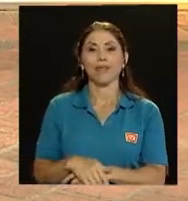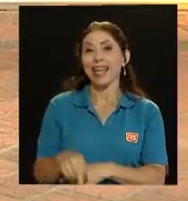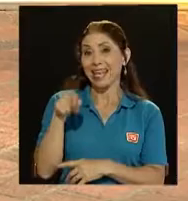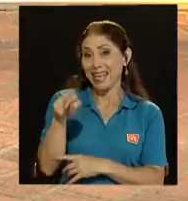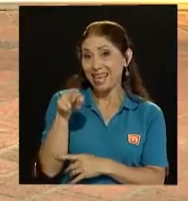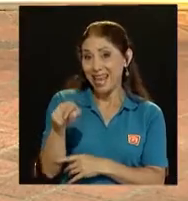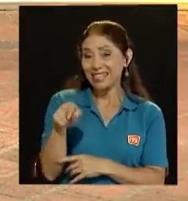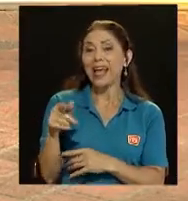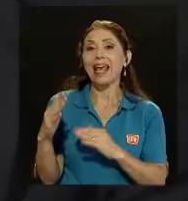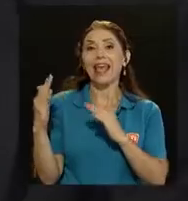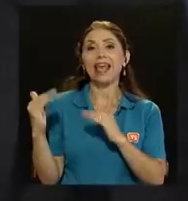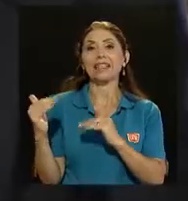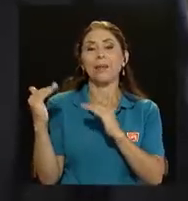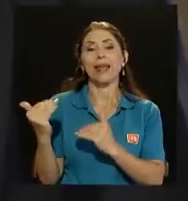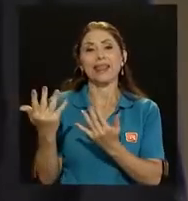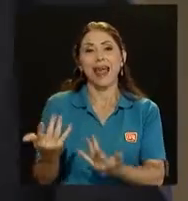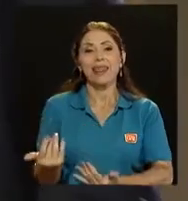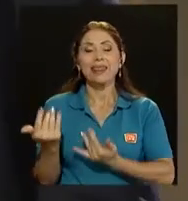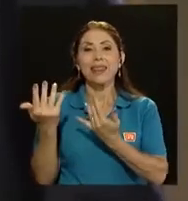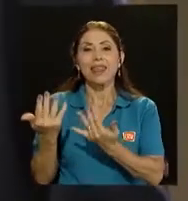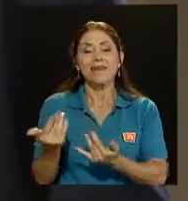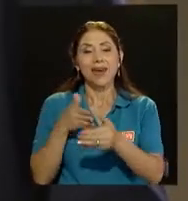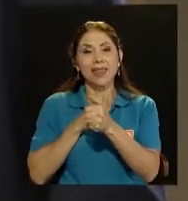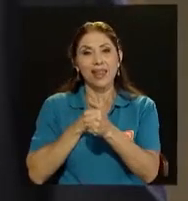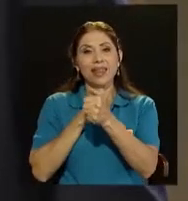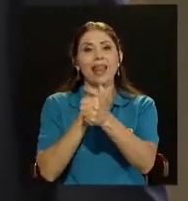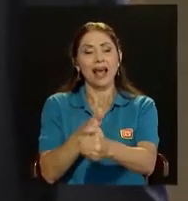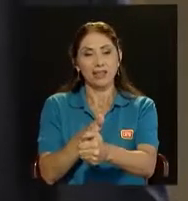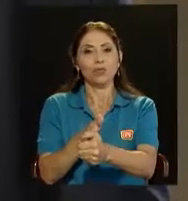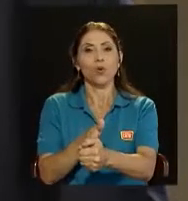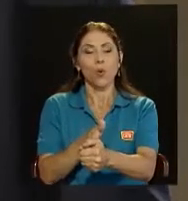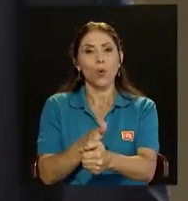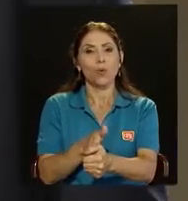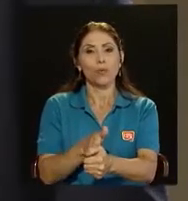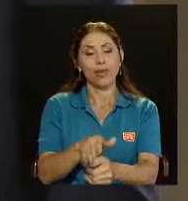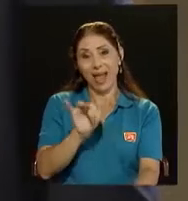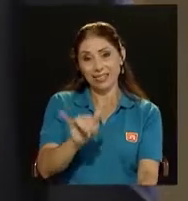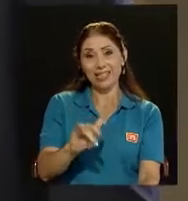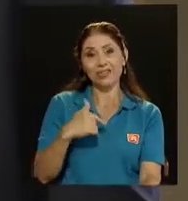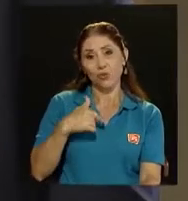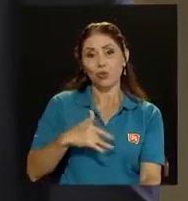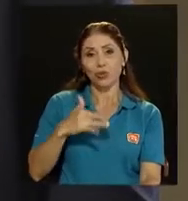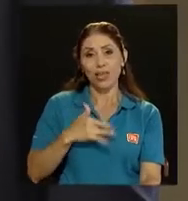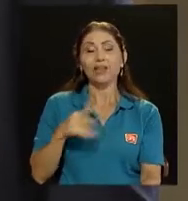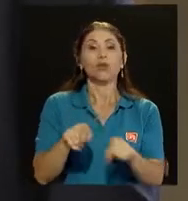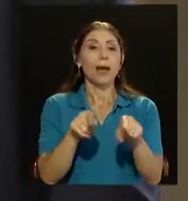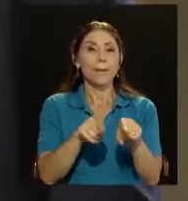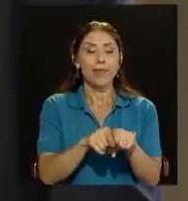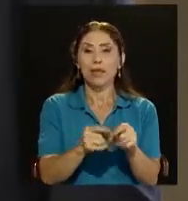de liderazgo, así lo siento yo y muchos analistas